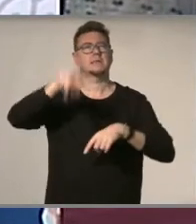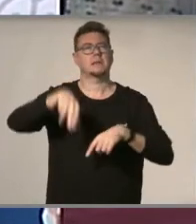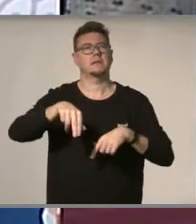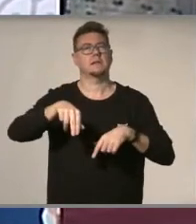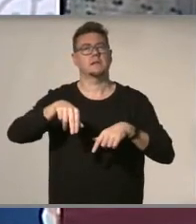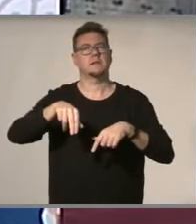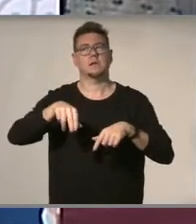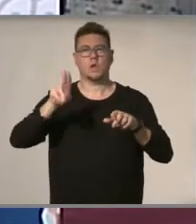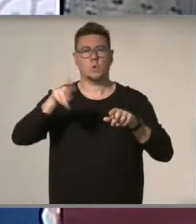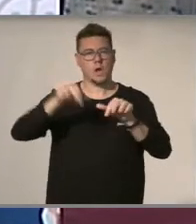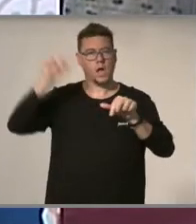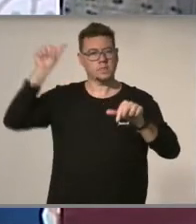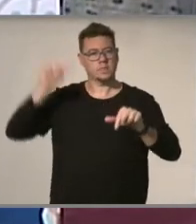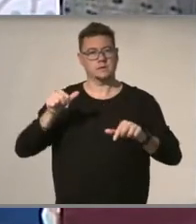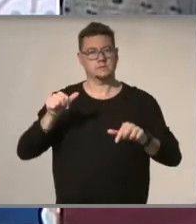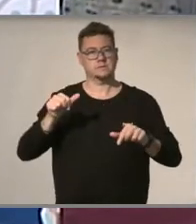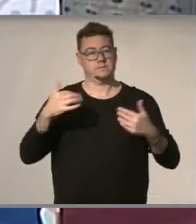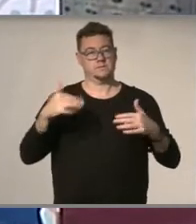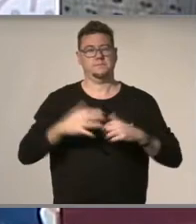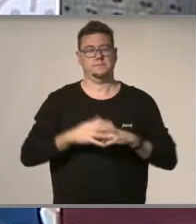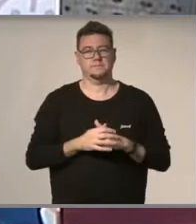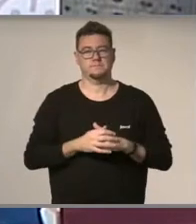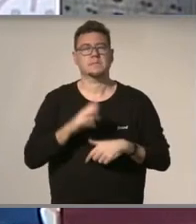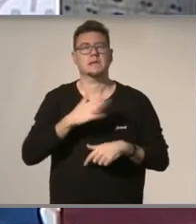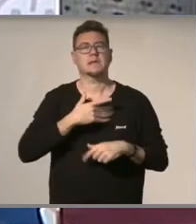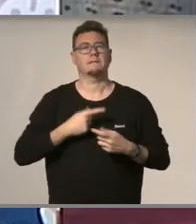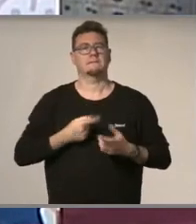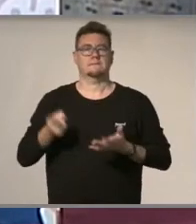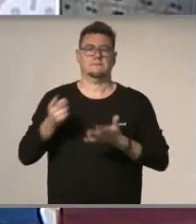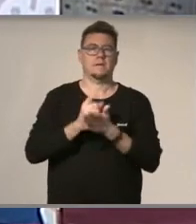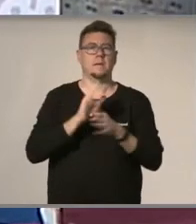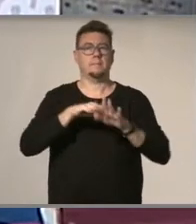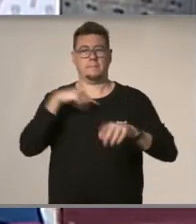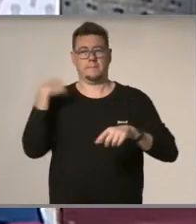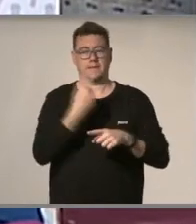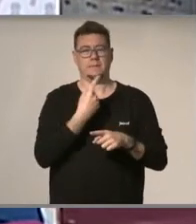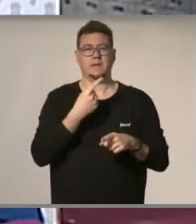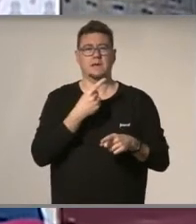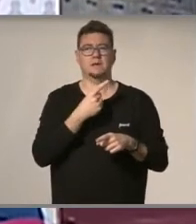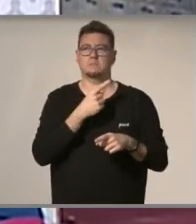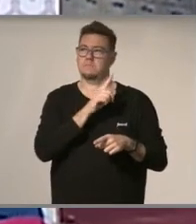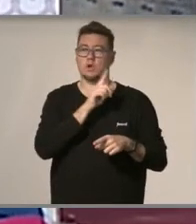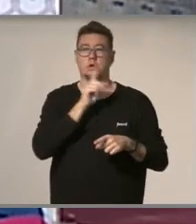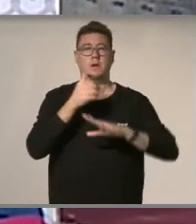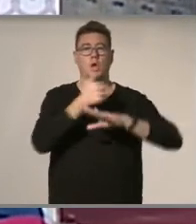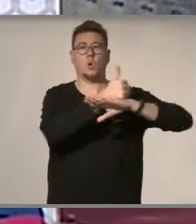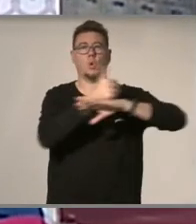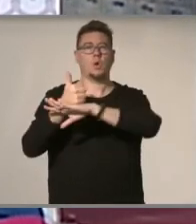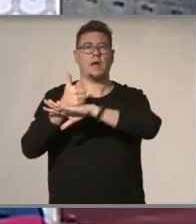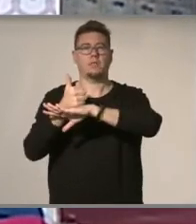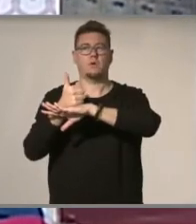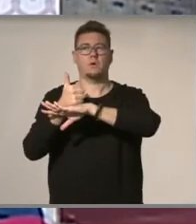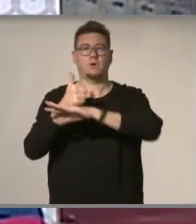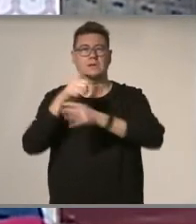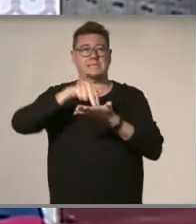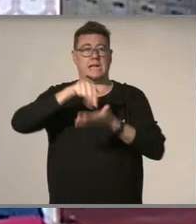como nunca. Y quiero insistir en que para mí, en nombre del jurado, es un honor estar hoy